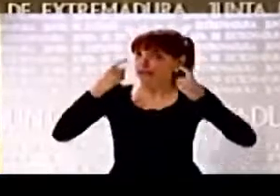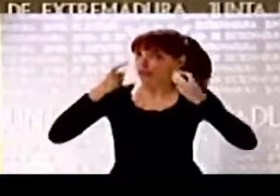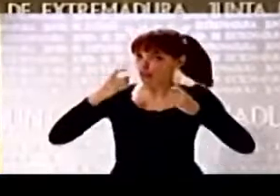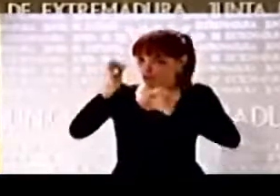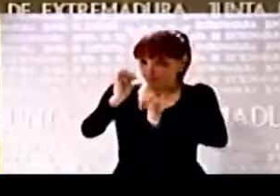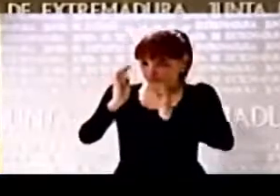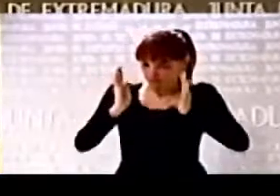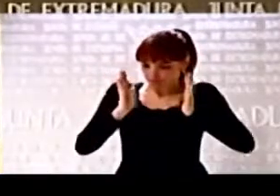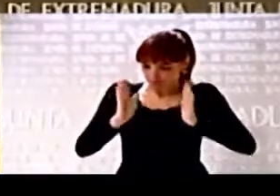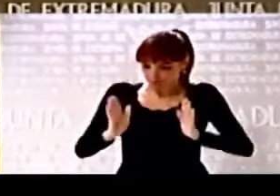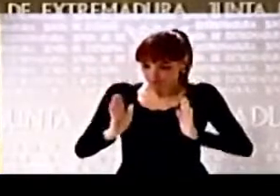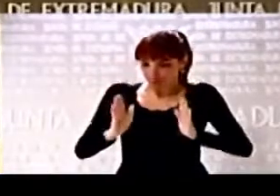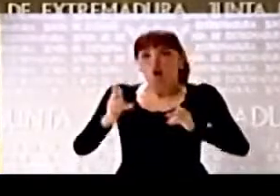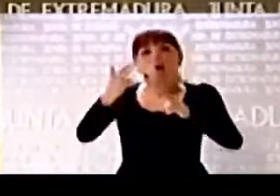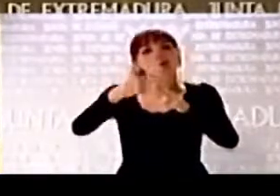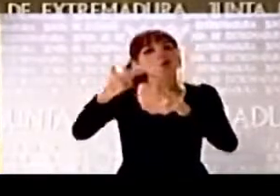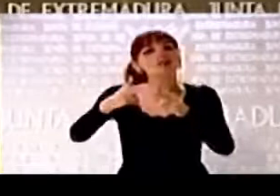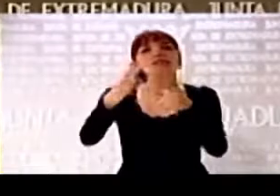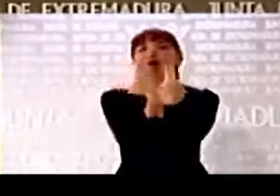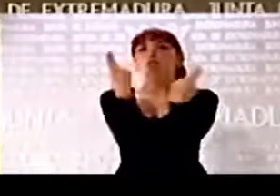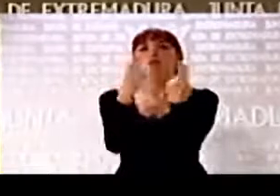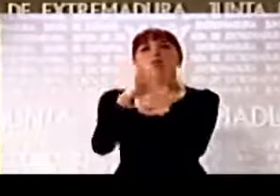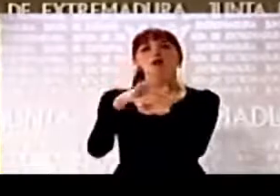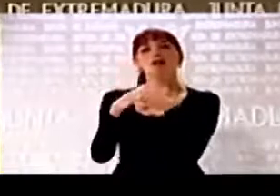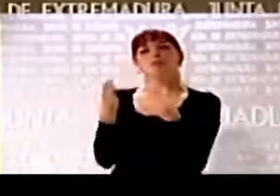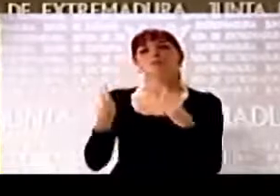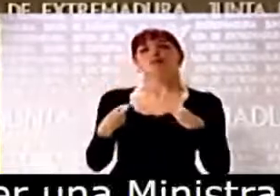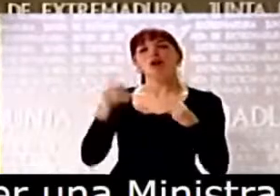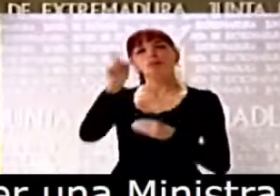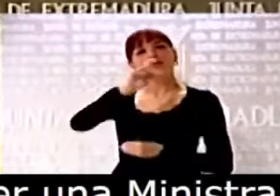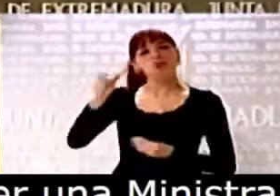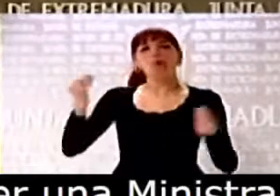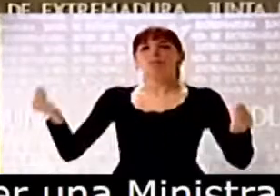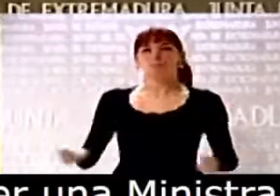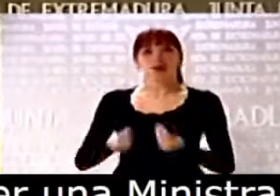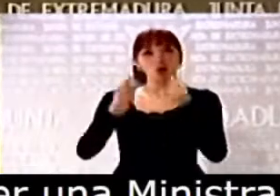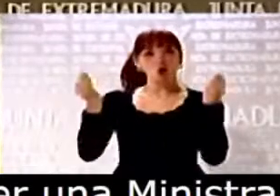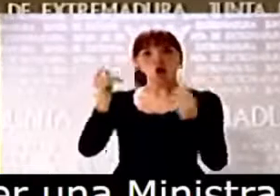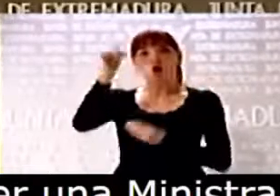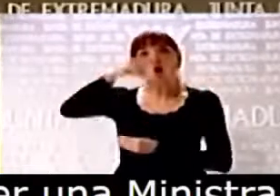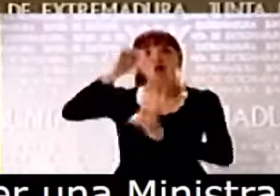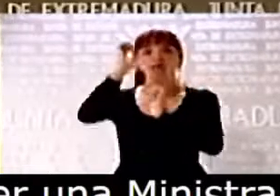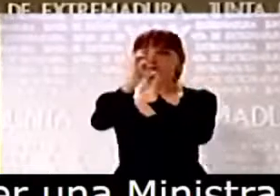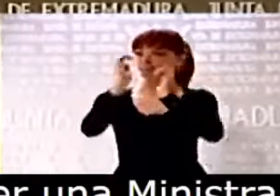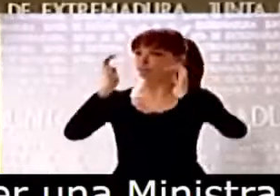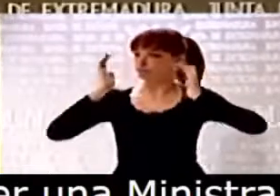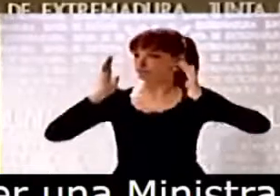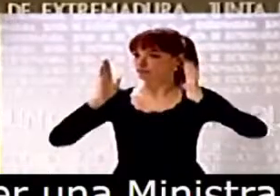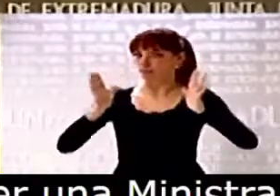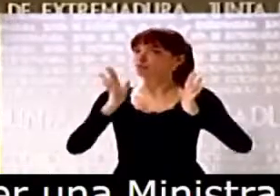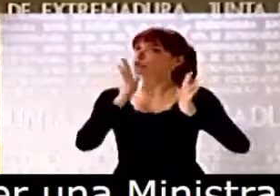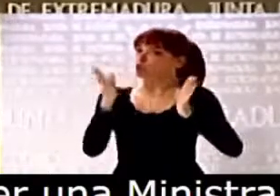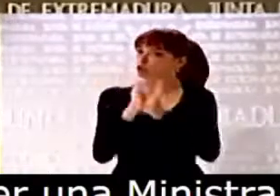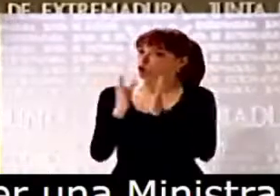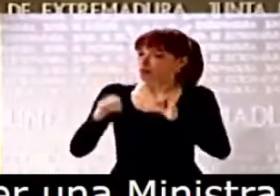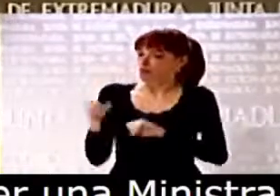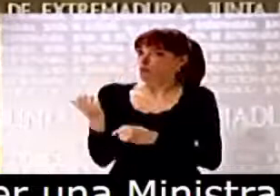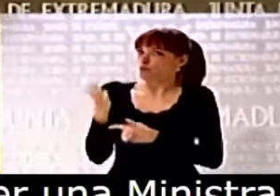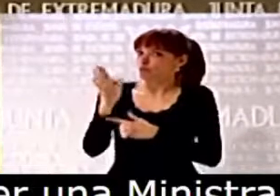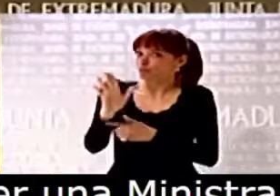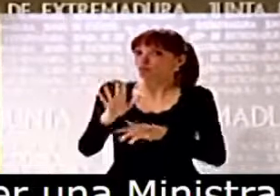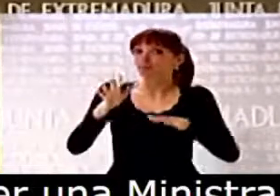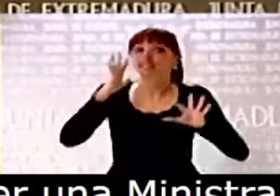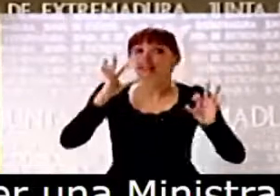hacer políticas públicas que mejoren la vida de la gente. Es en lo que estoy concentrada hoy aquí presentando este convenio, y creo que en